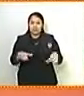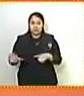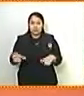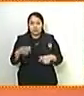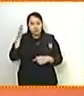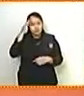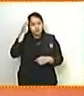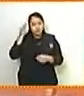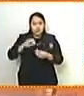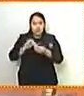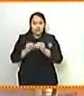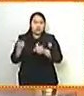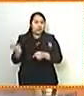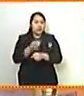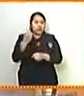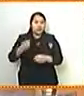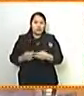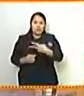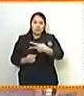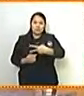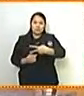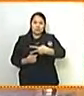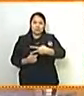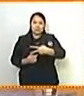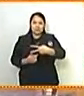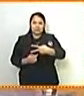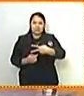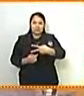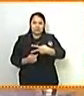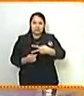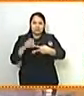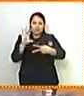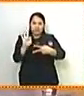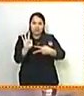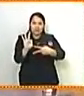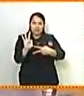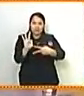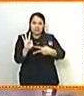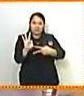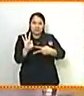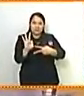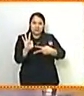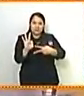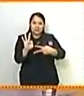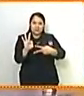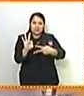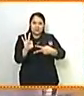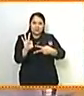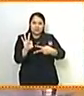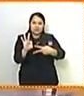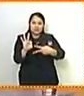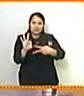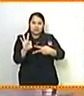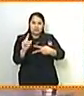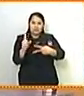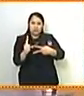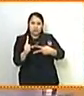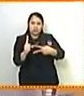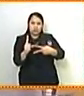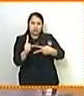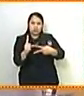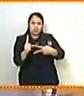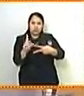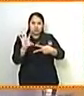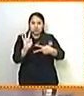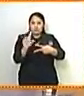el primer número premiado, primer dígito. 9, segundo dígito. 1, primer número